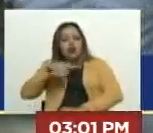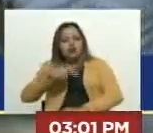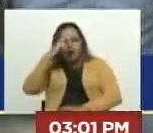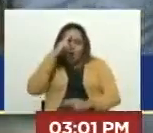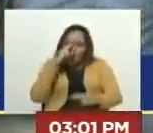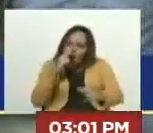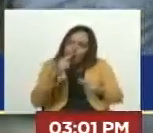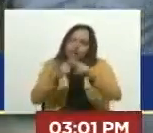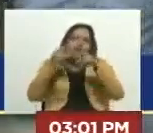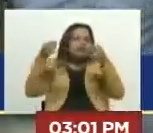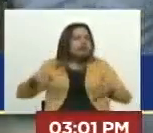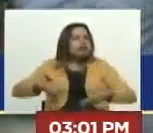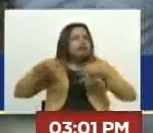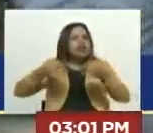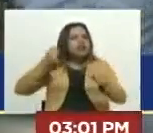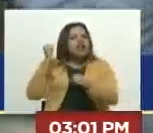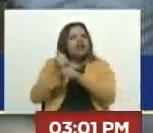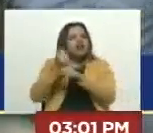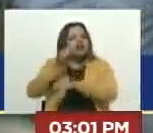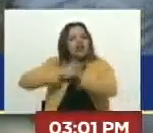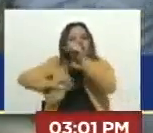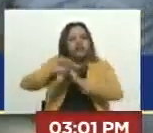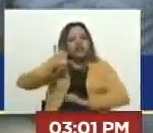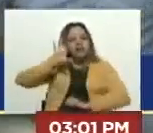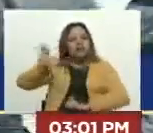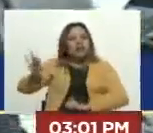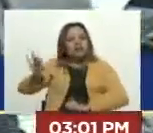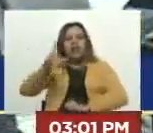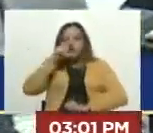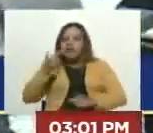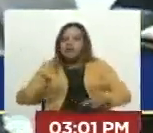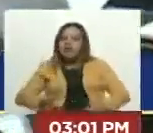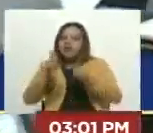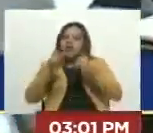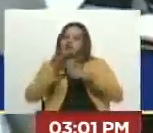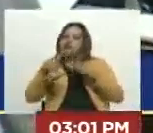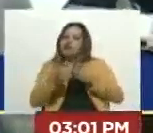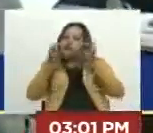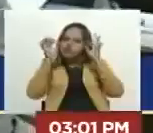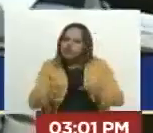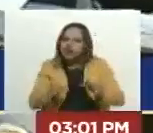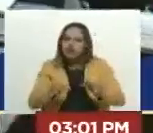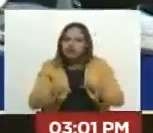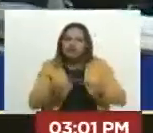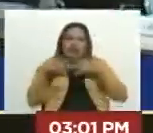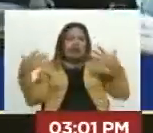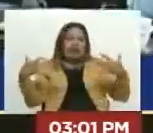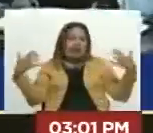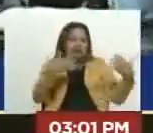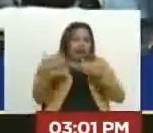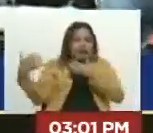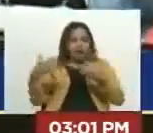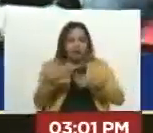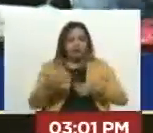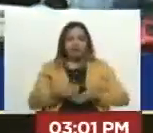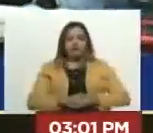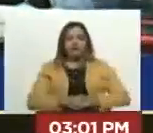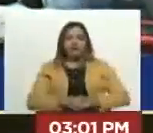permanentes por el trabajo de defensa de la patria y de evitar con toda seguridad una gran guerra.